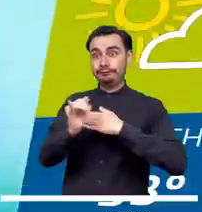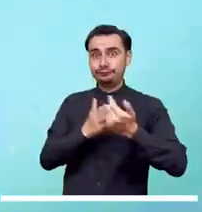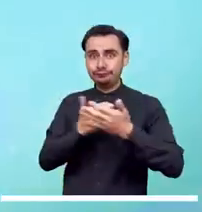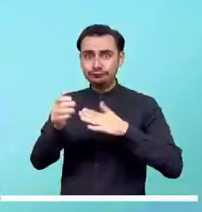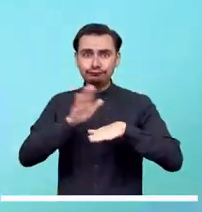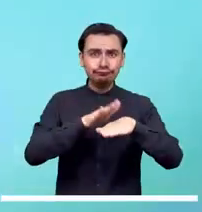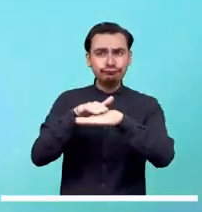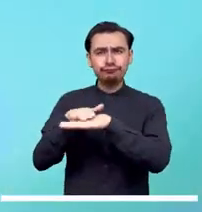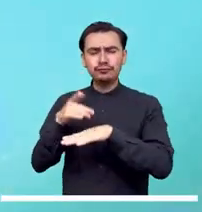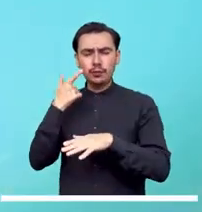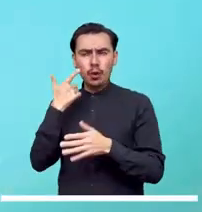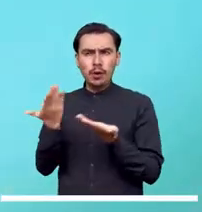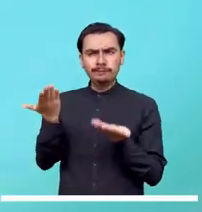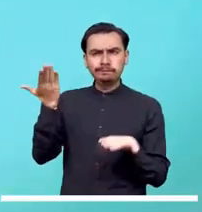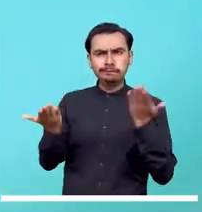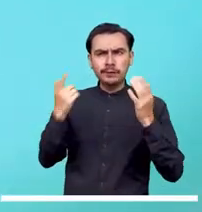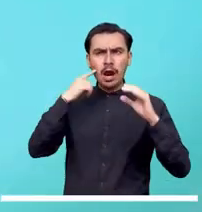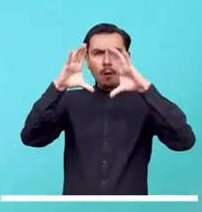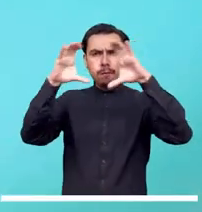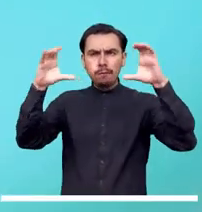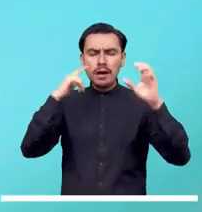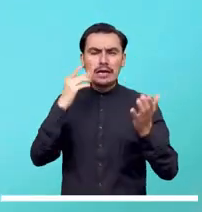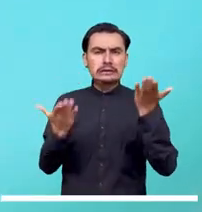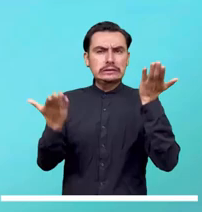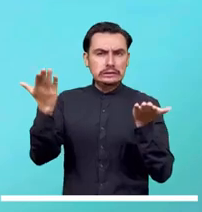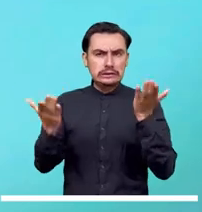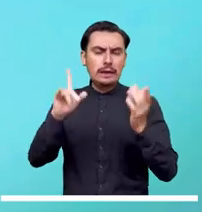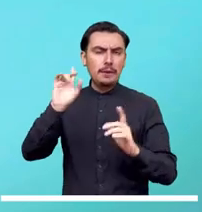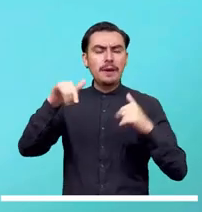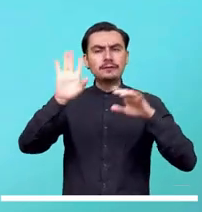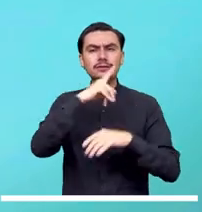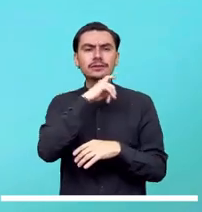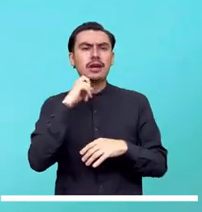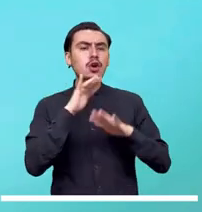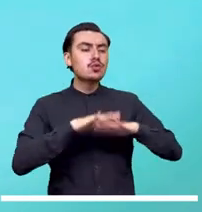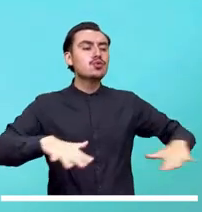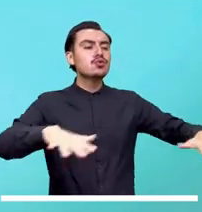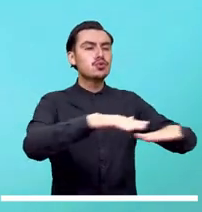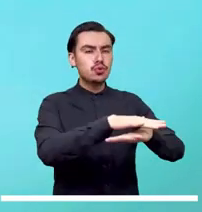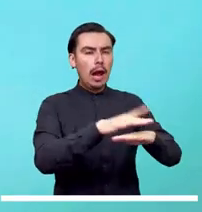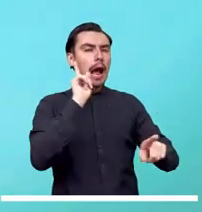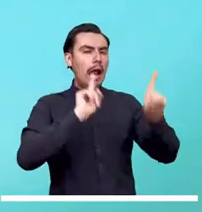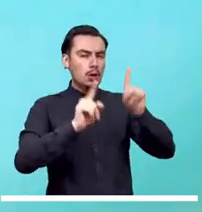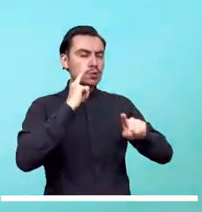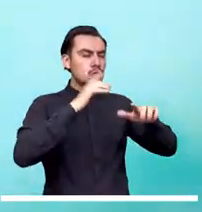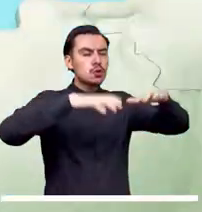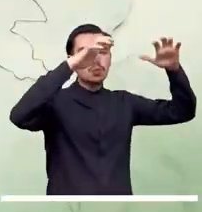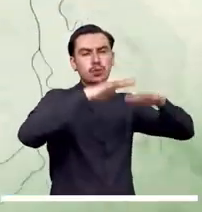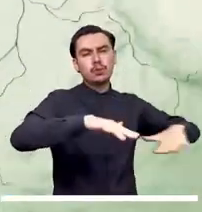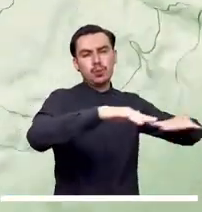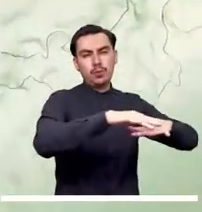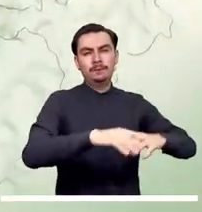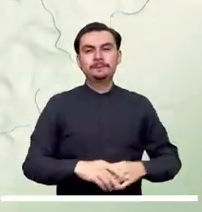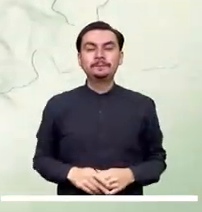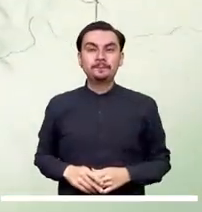se pronostica en las islas de San Andrés y Providencia, donde se mantendrán estables las condiciones secas.